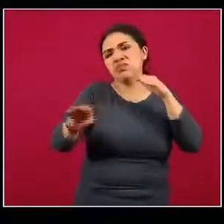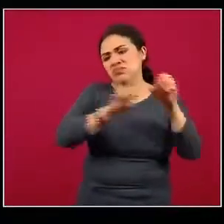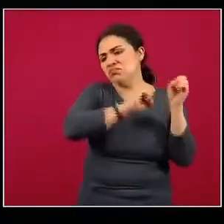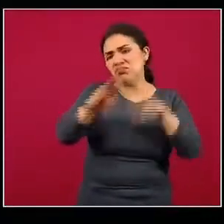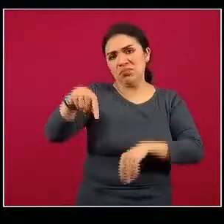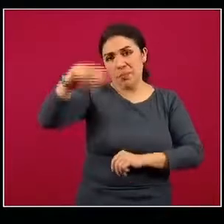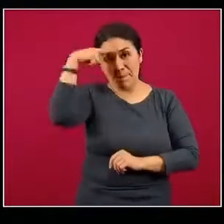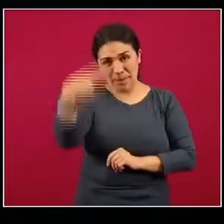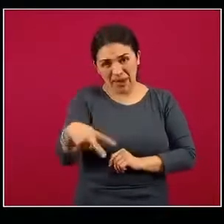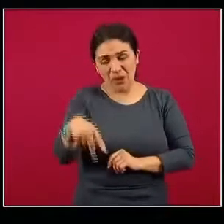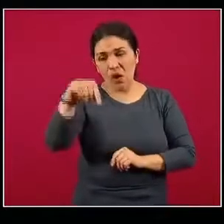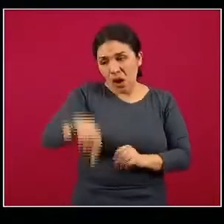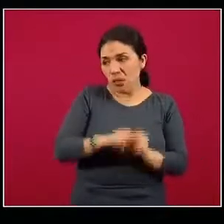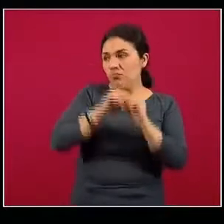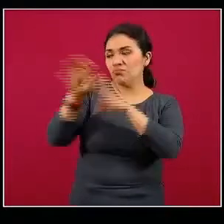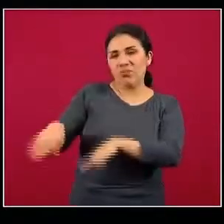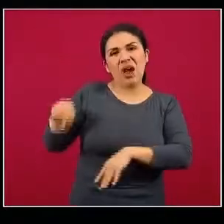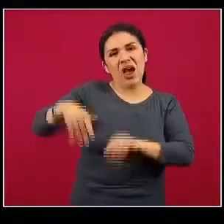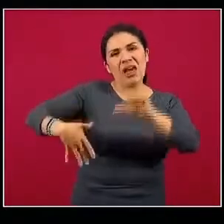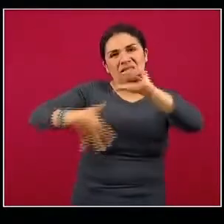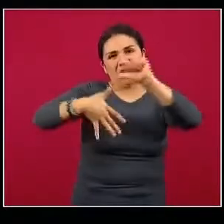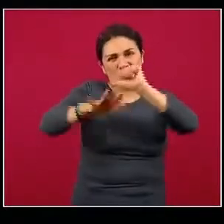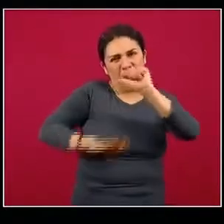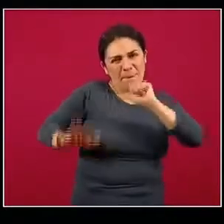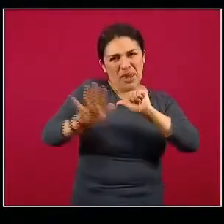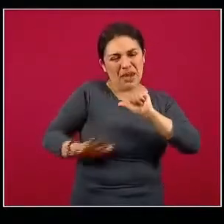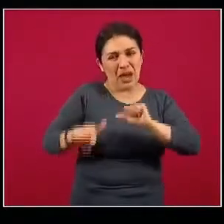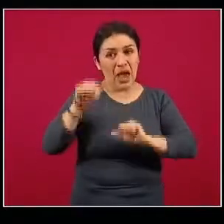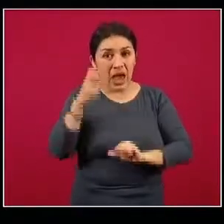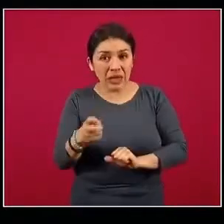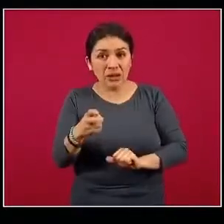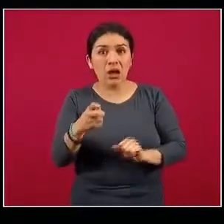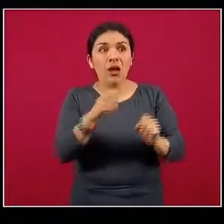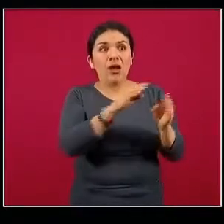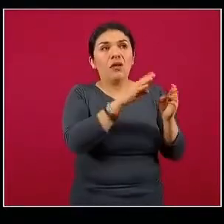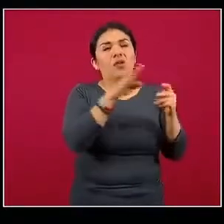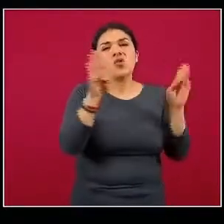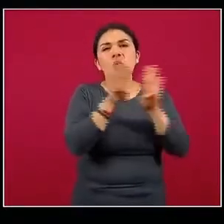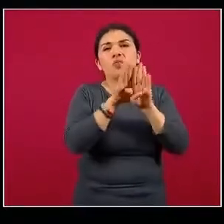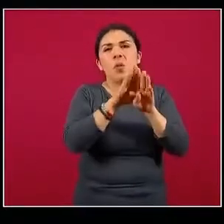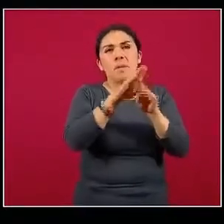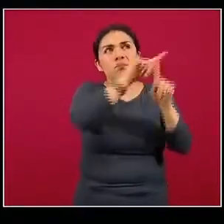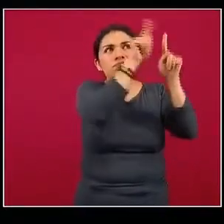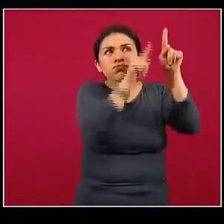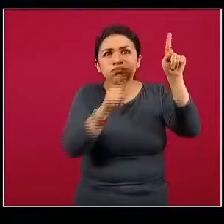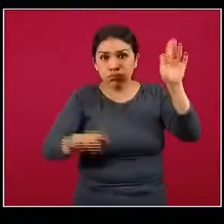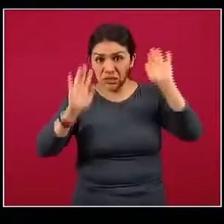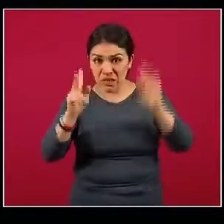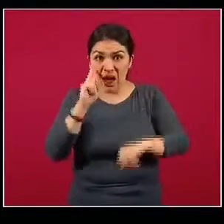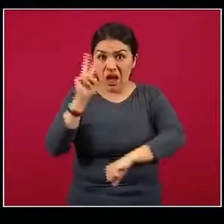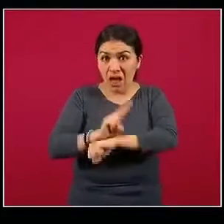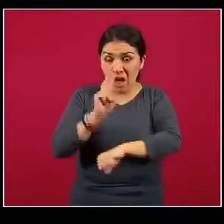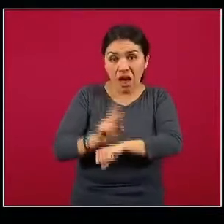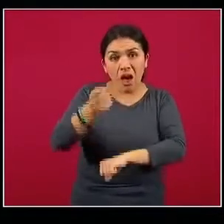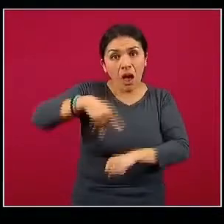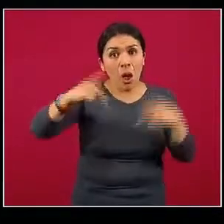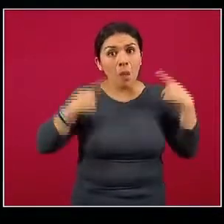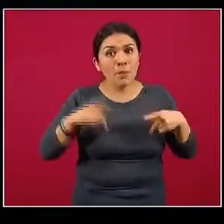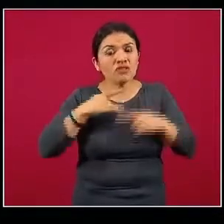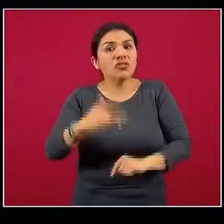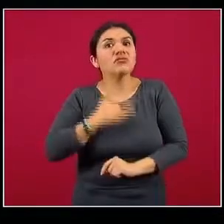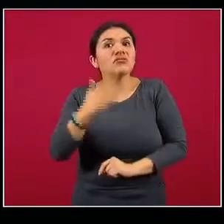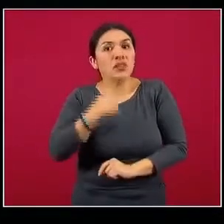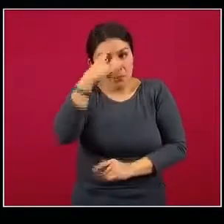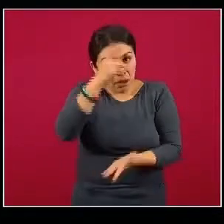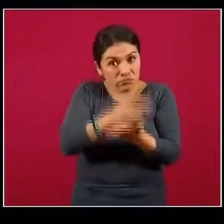Centroamérica, si en este paso en el que son trasladadas por las autoridades, se está haciendo un seguimiento de sus signos, ¿no?, para detectar